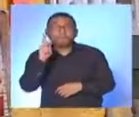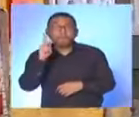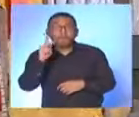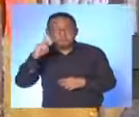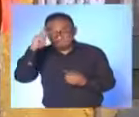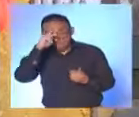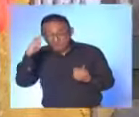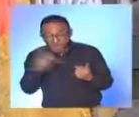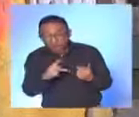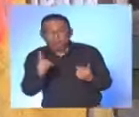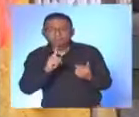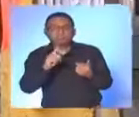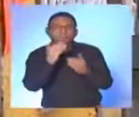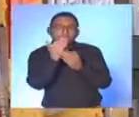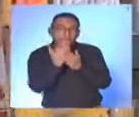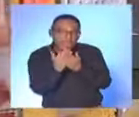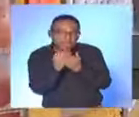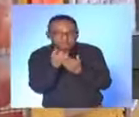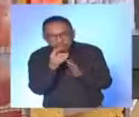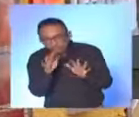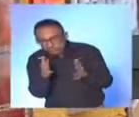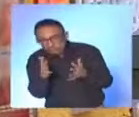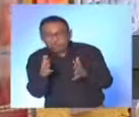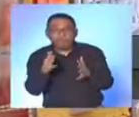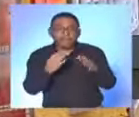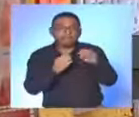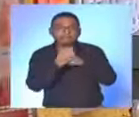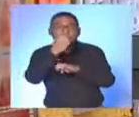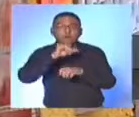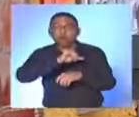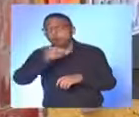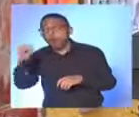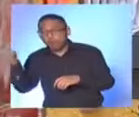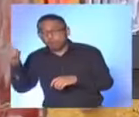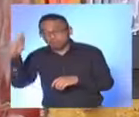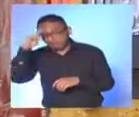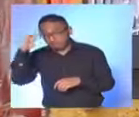peor que muchos estados que hoy padecen